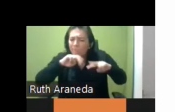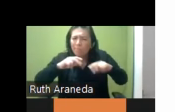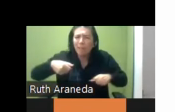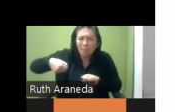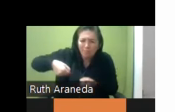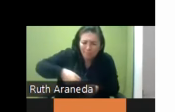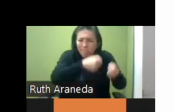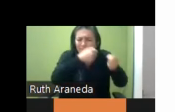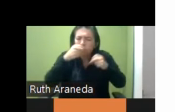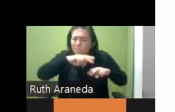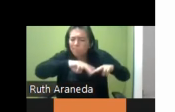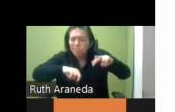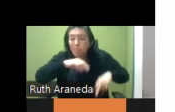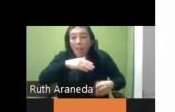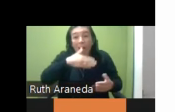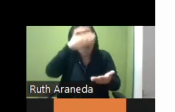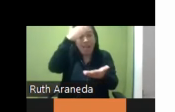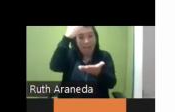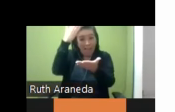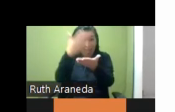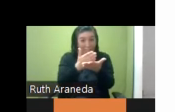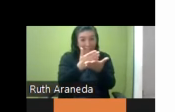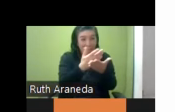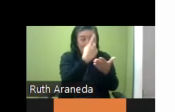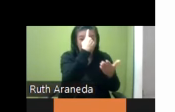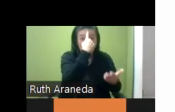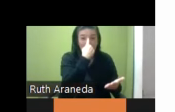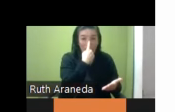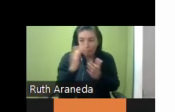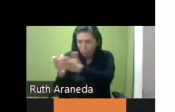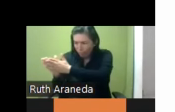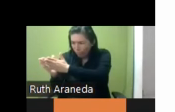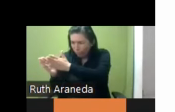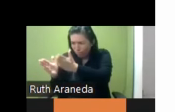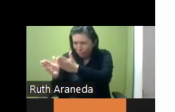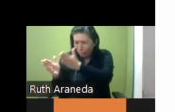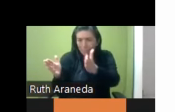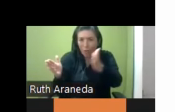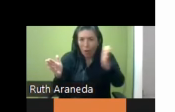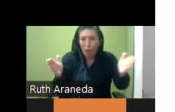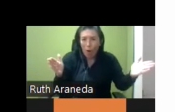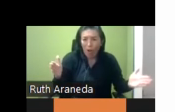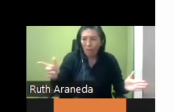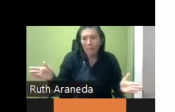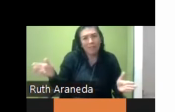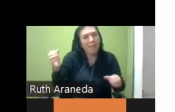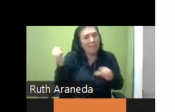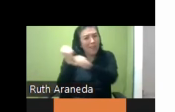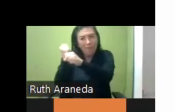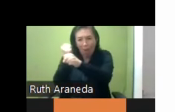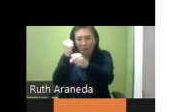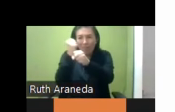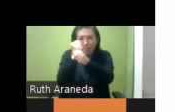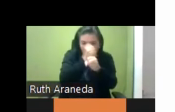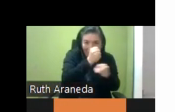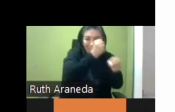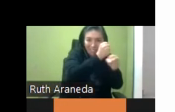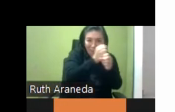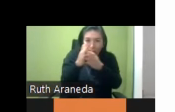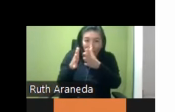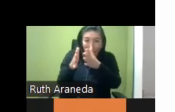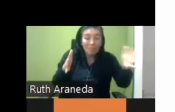excavación, etcétera, hasta la llegada de los objetos a los museos, eh, tiene que,